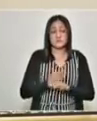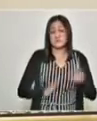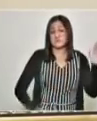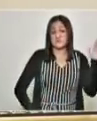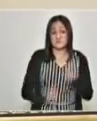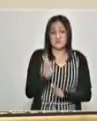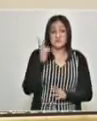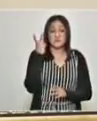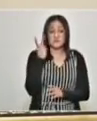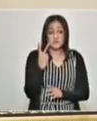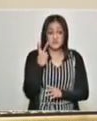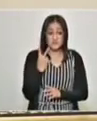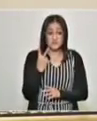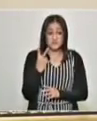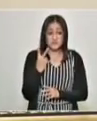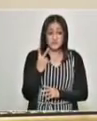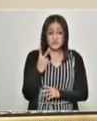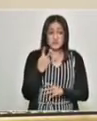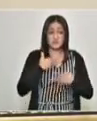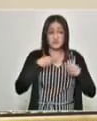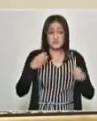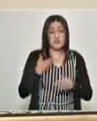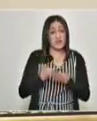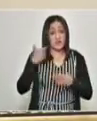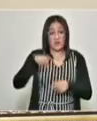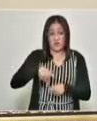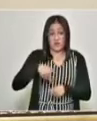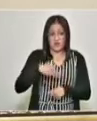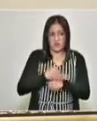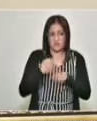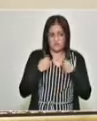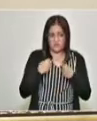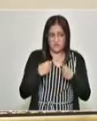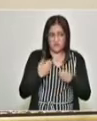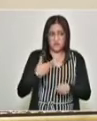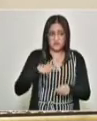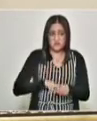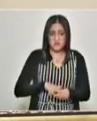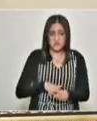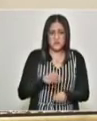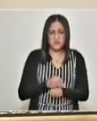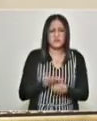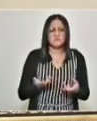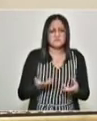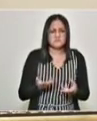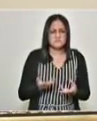dos olas anteriores de hospitalizados?